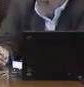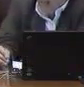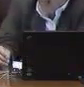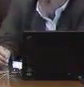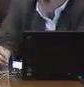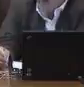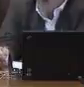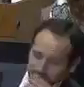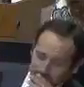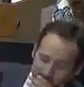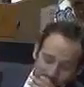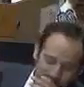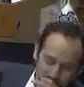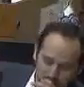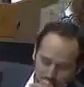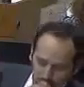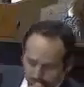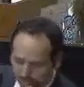Ya vienen otras.